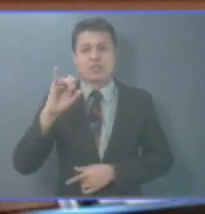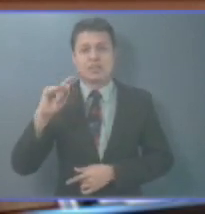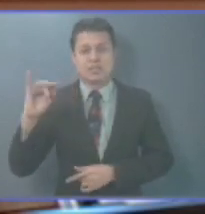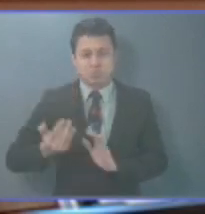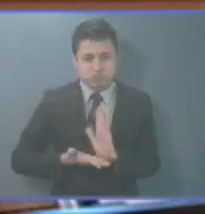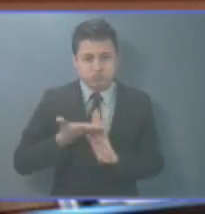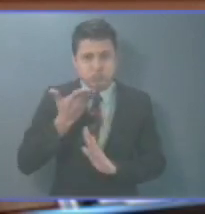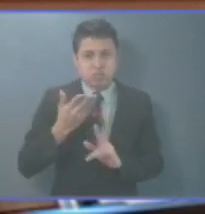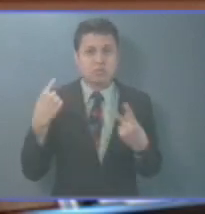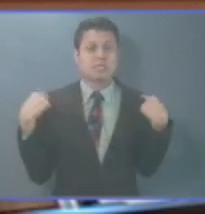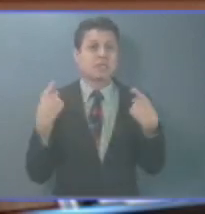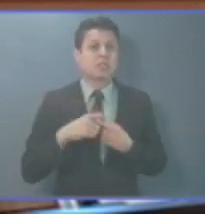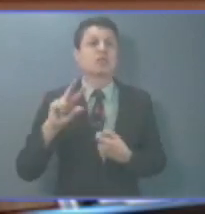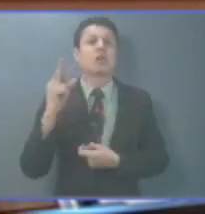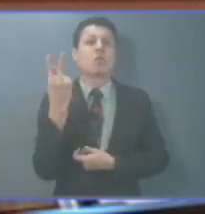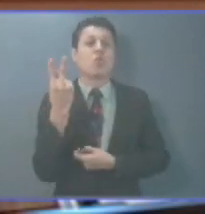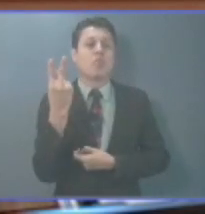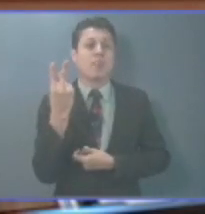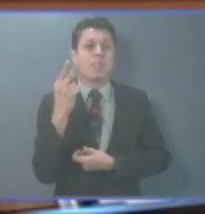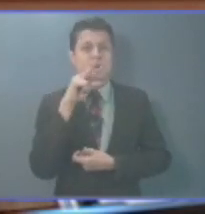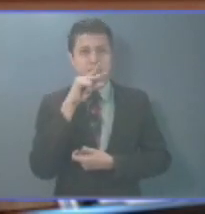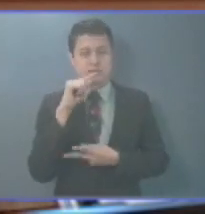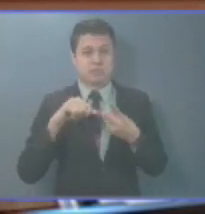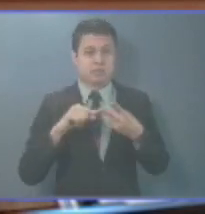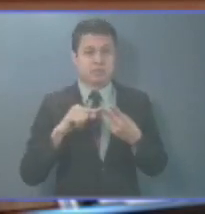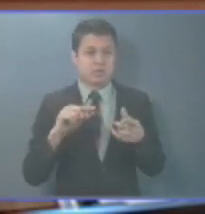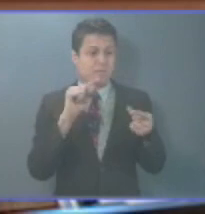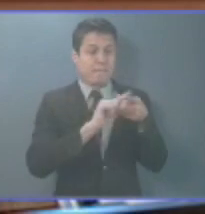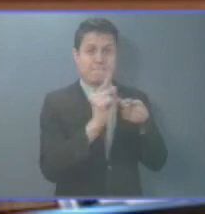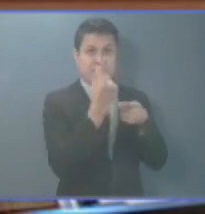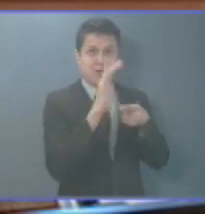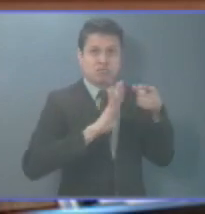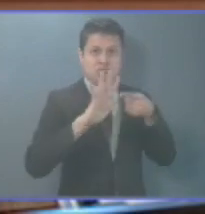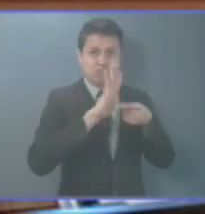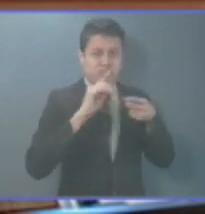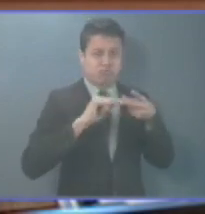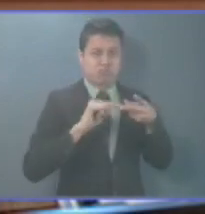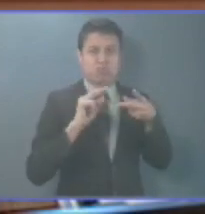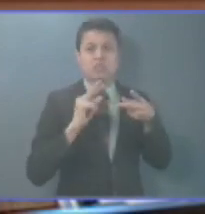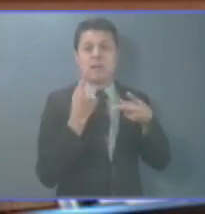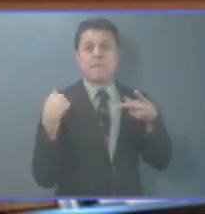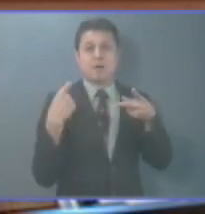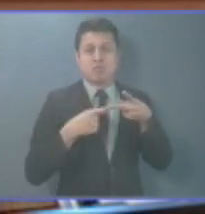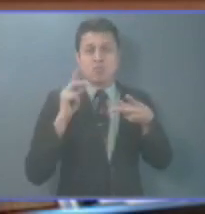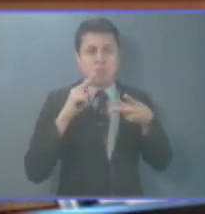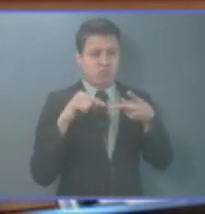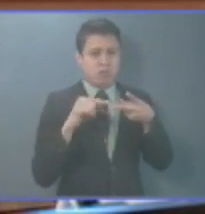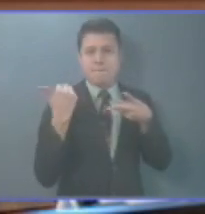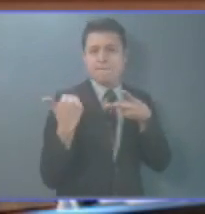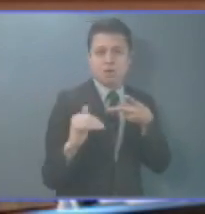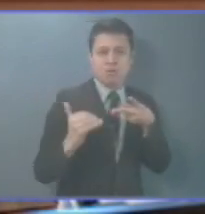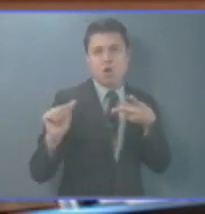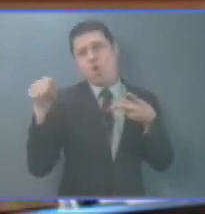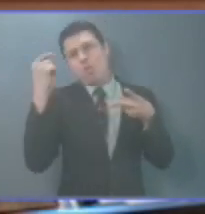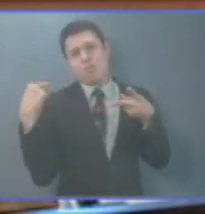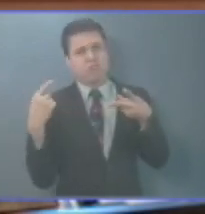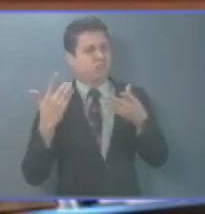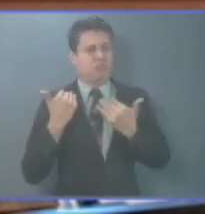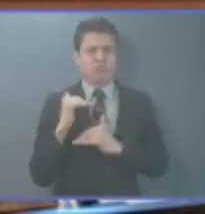castellano como su segundo idioma. Lo anterior no restringirá el uso o el aprendizaje adicional de otro tipo de